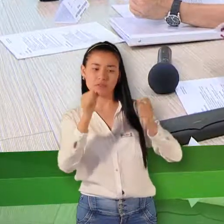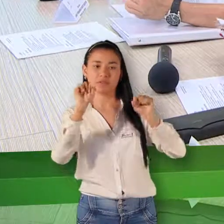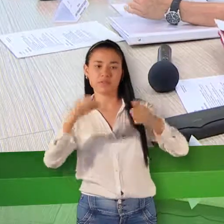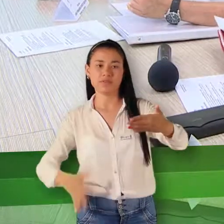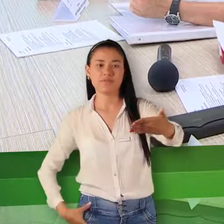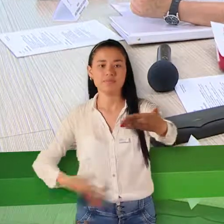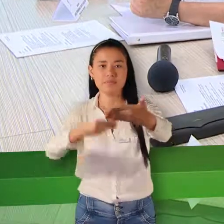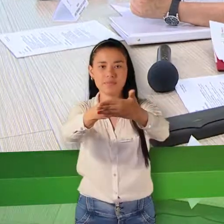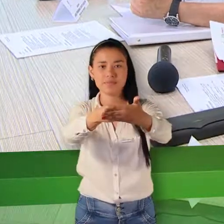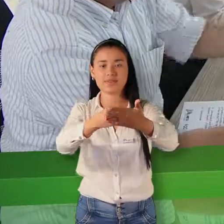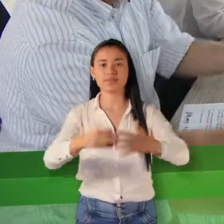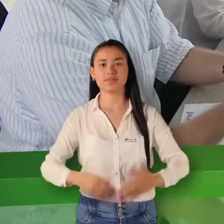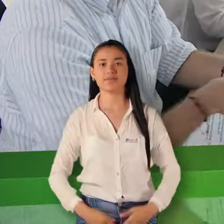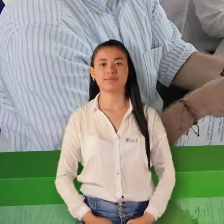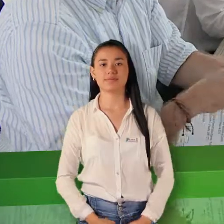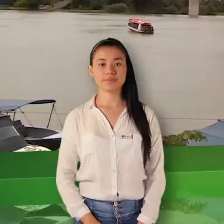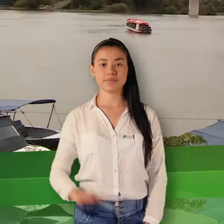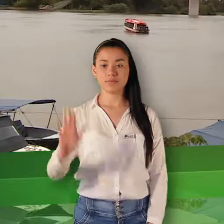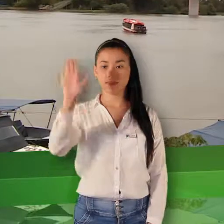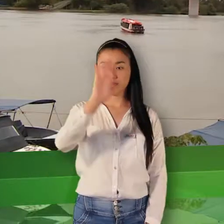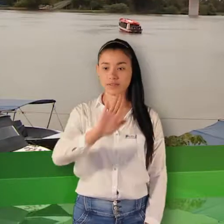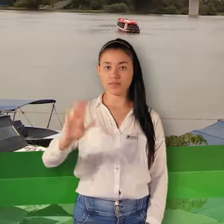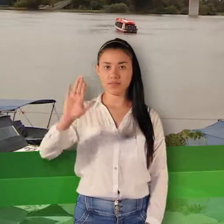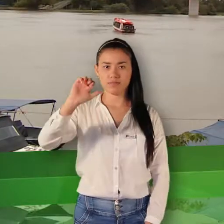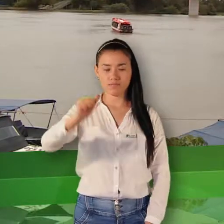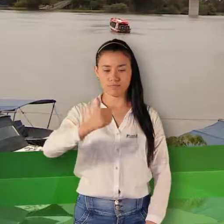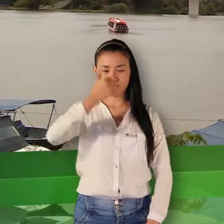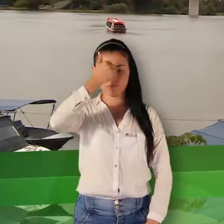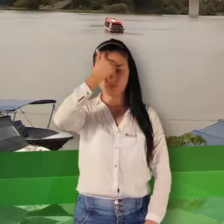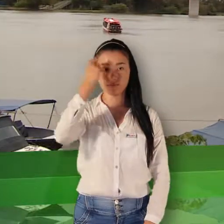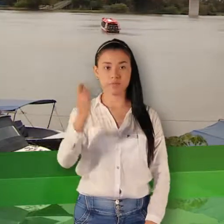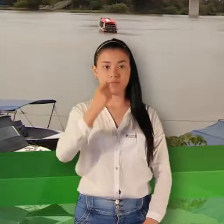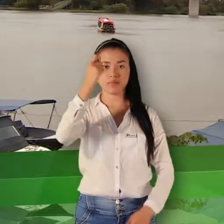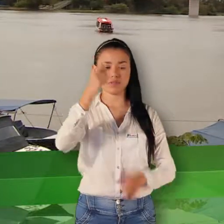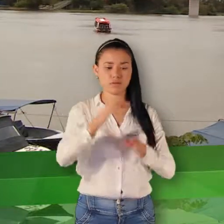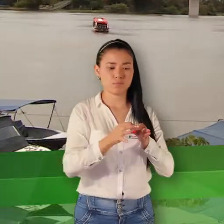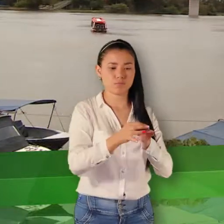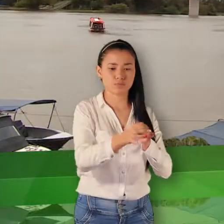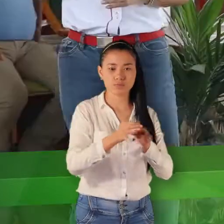recursos y autonomía para su inversión. Un departamento con sus